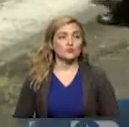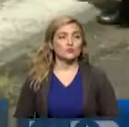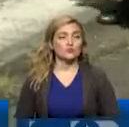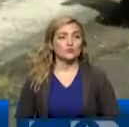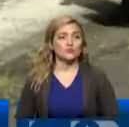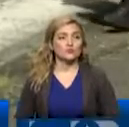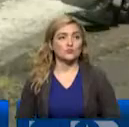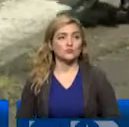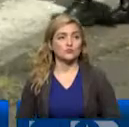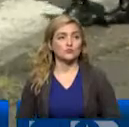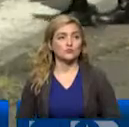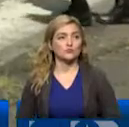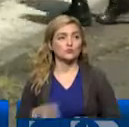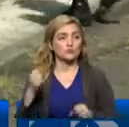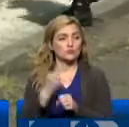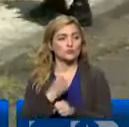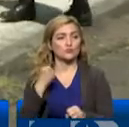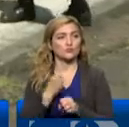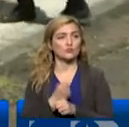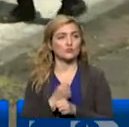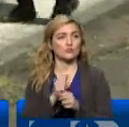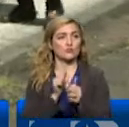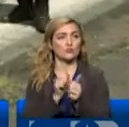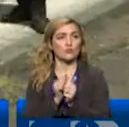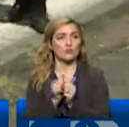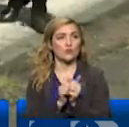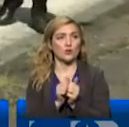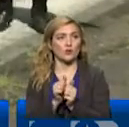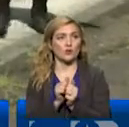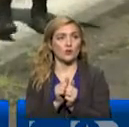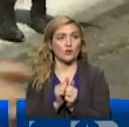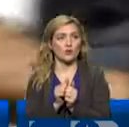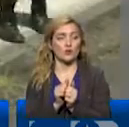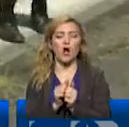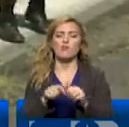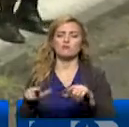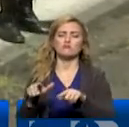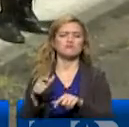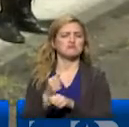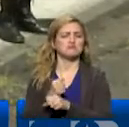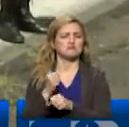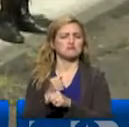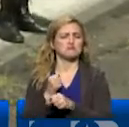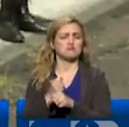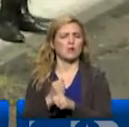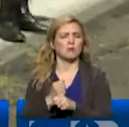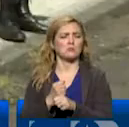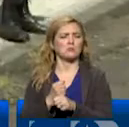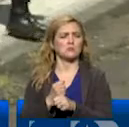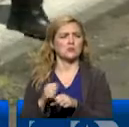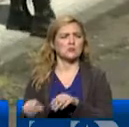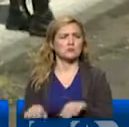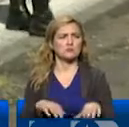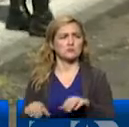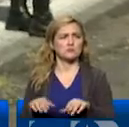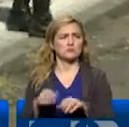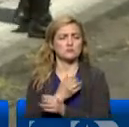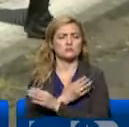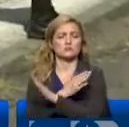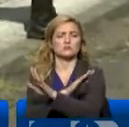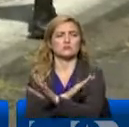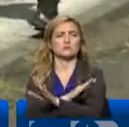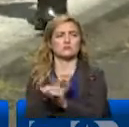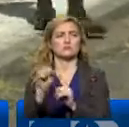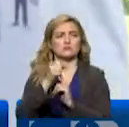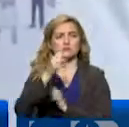Trabajamos por ellos en el deporte, que es uno de los espacios de realización, pero también una apertura de la parte preventiva para